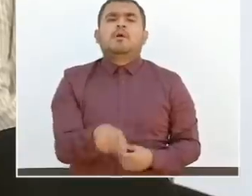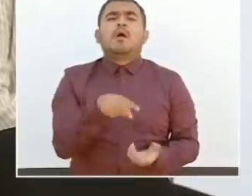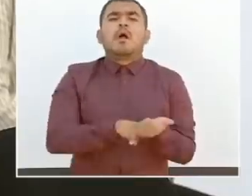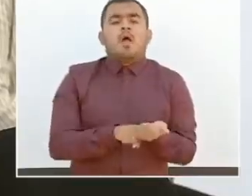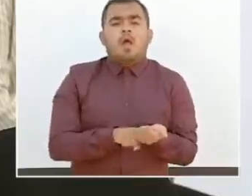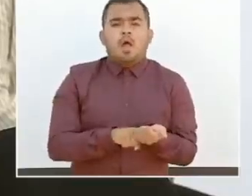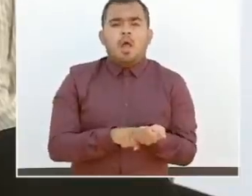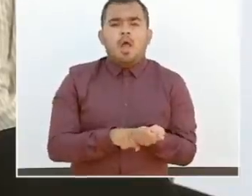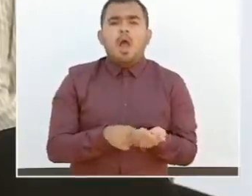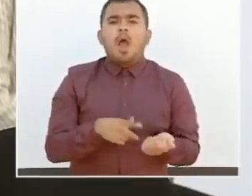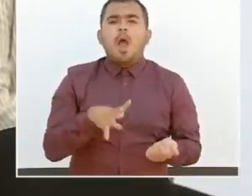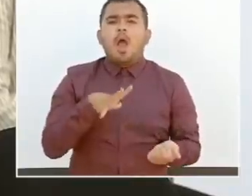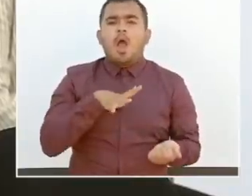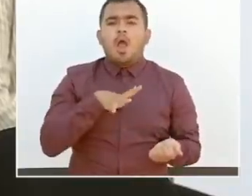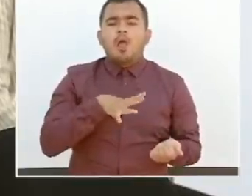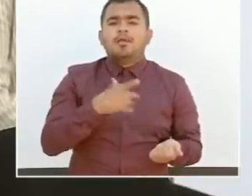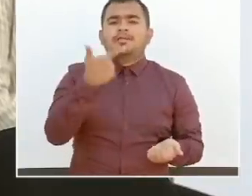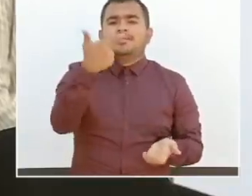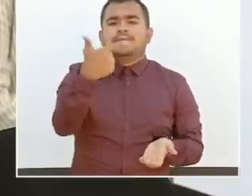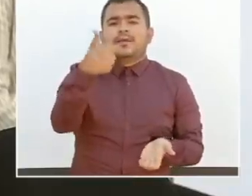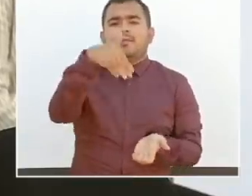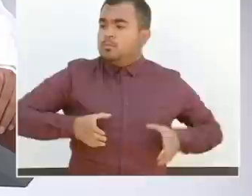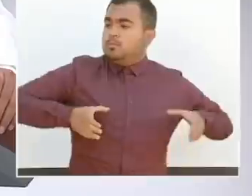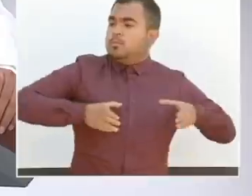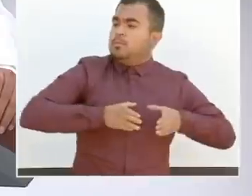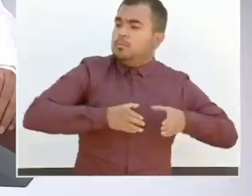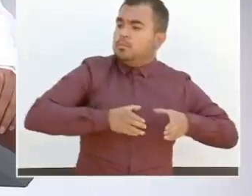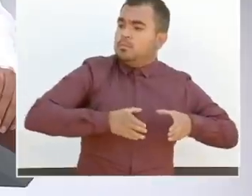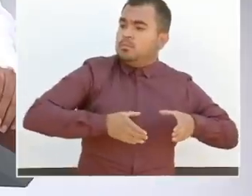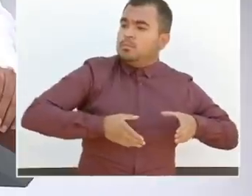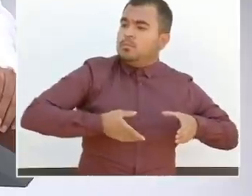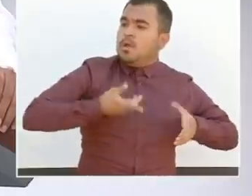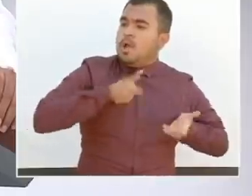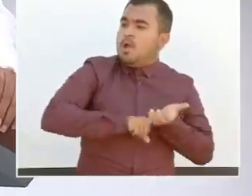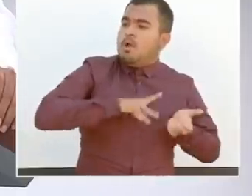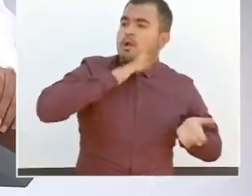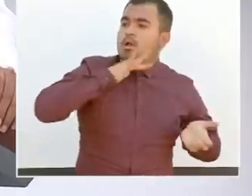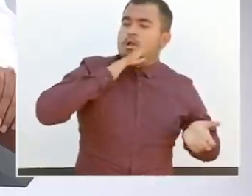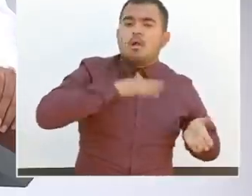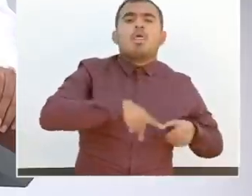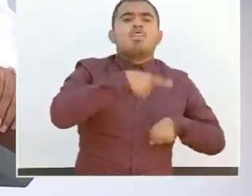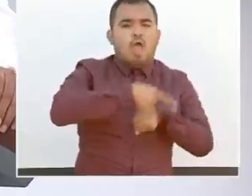blanco que la llamada delincuencia organizada.